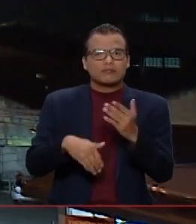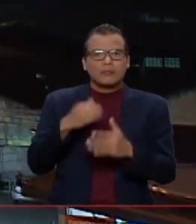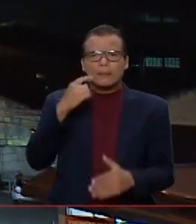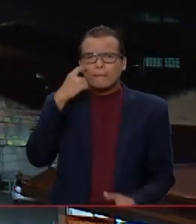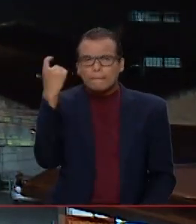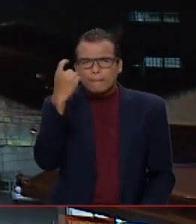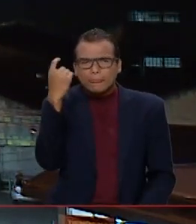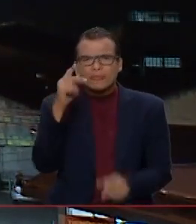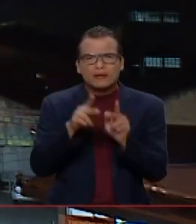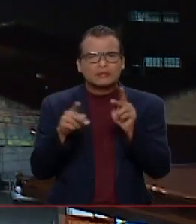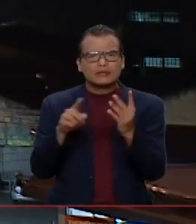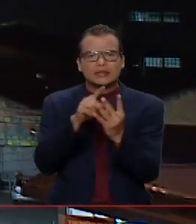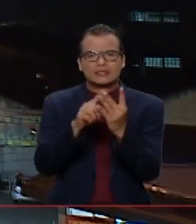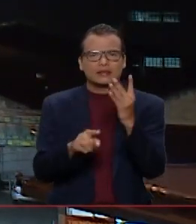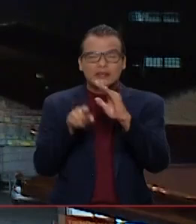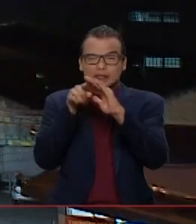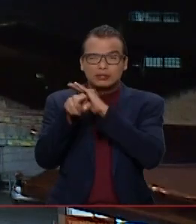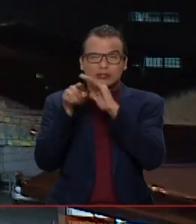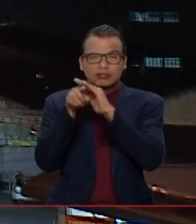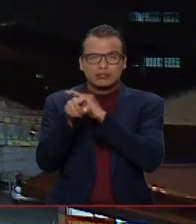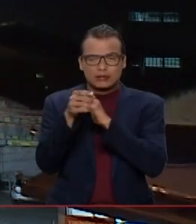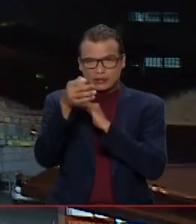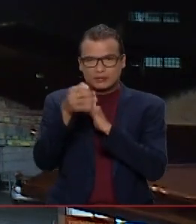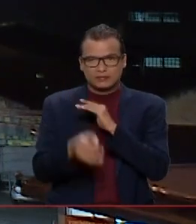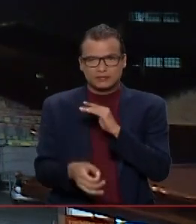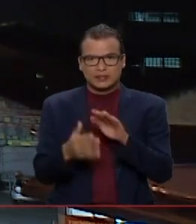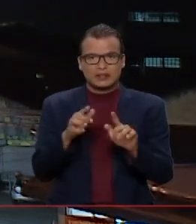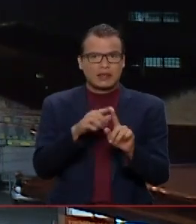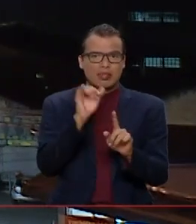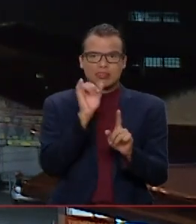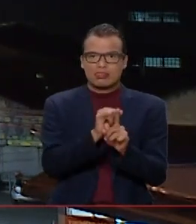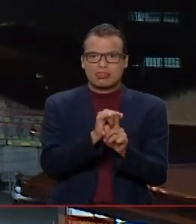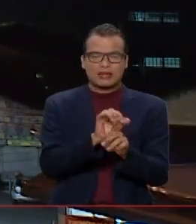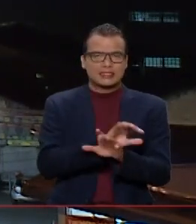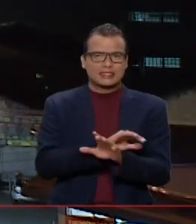de las otras personas que se encontraban con él y lo dejaron